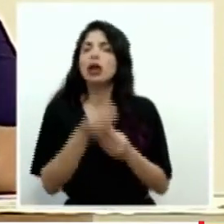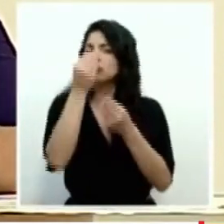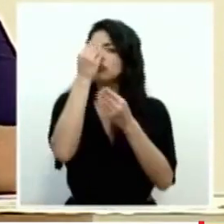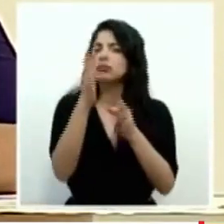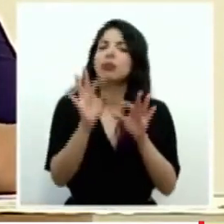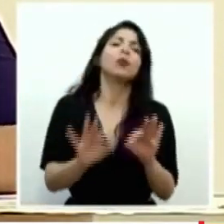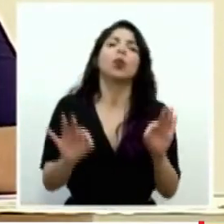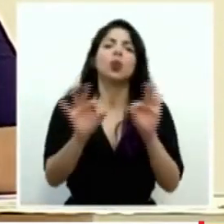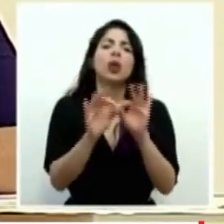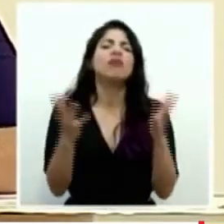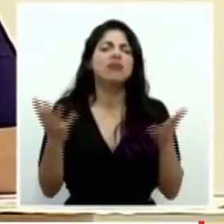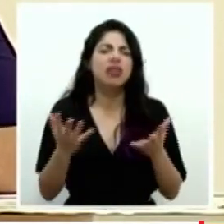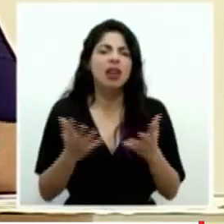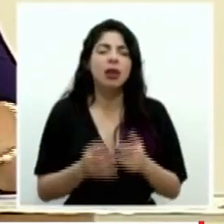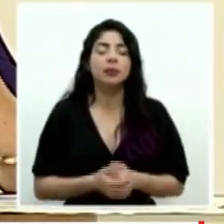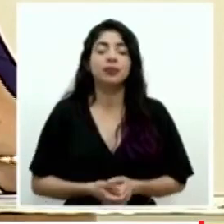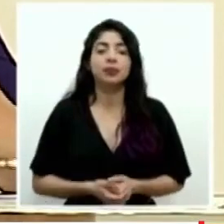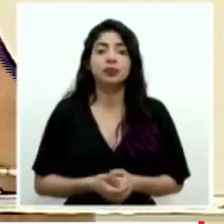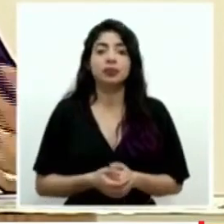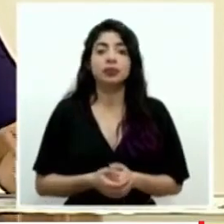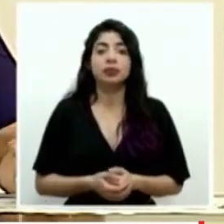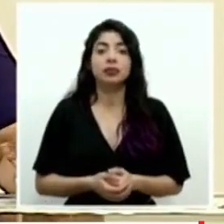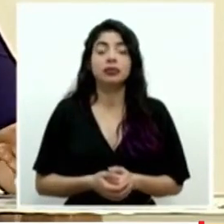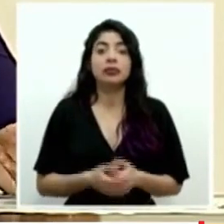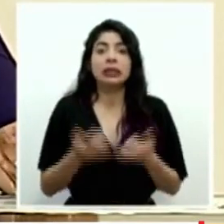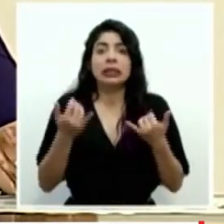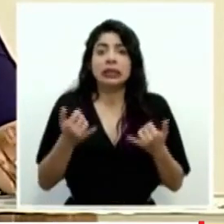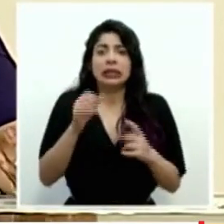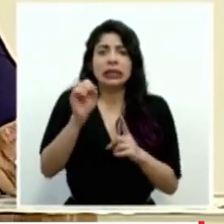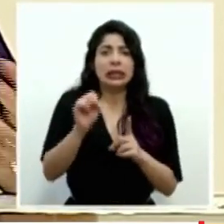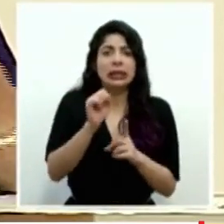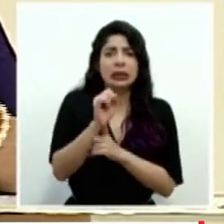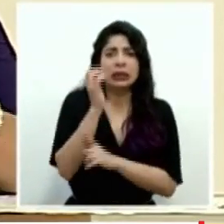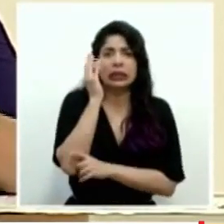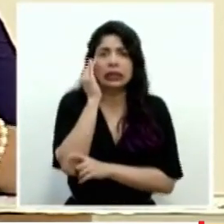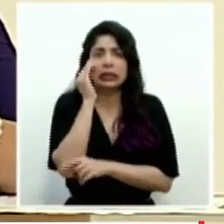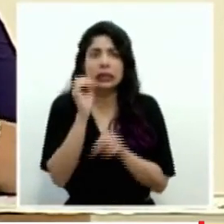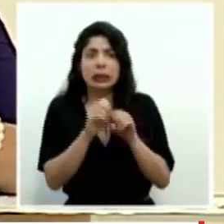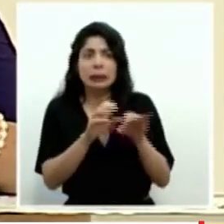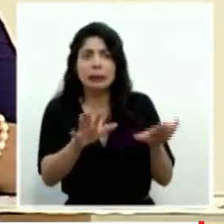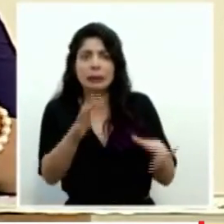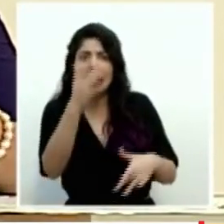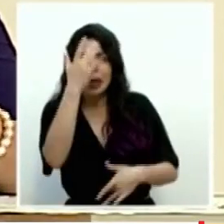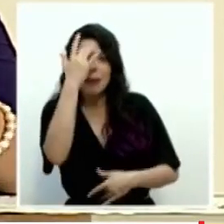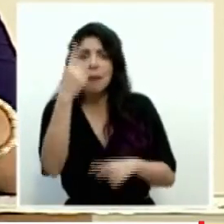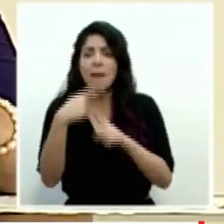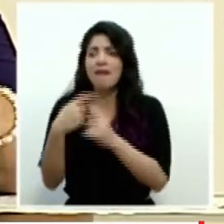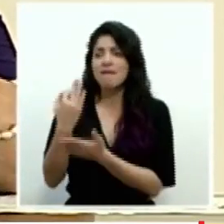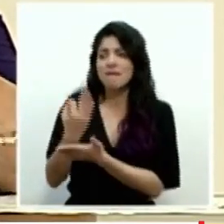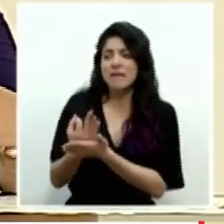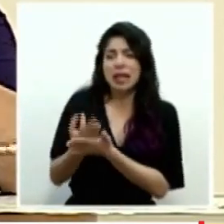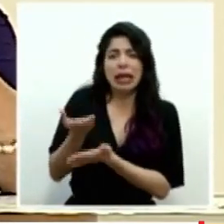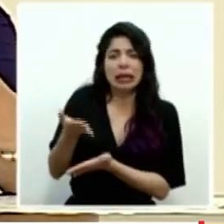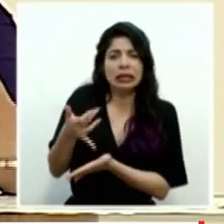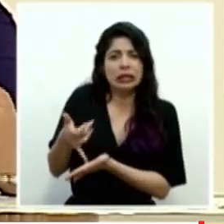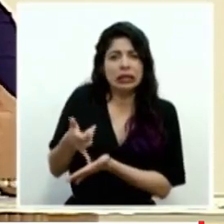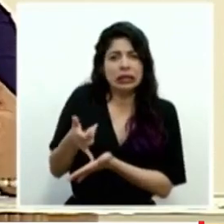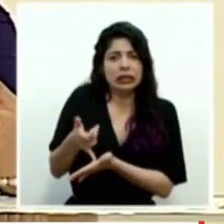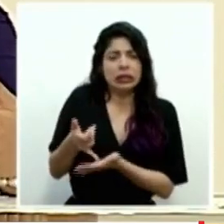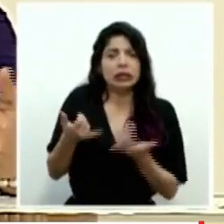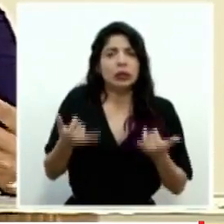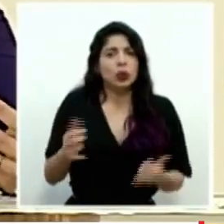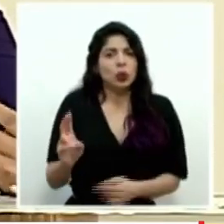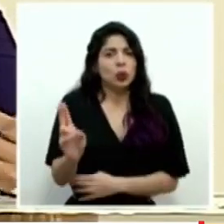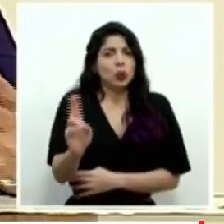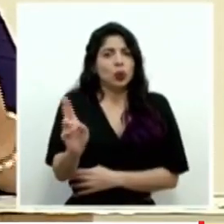algo fundamental, que es ante la acuciante situación de la pandemia y también la fragilidad de las finanzas públicas, se hace cada vez